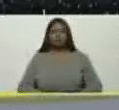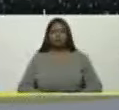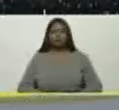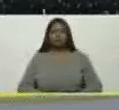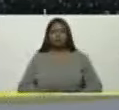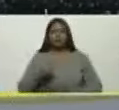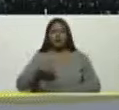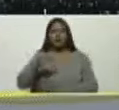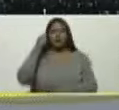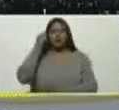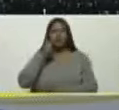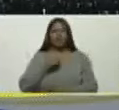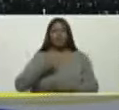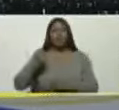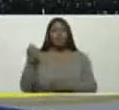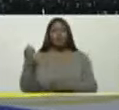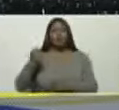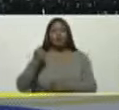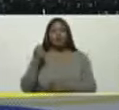este día de la policía,